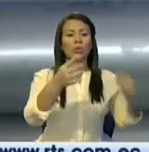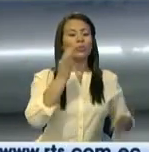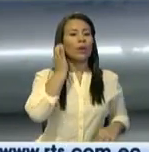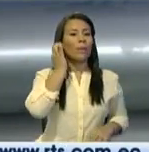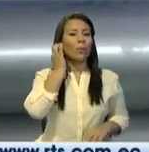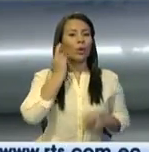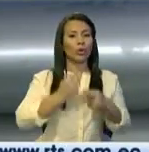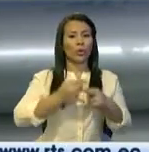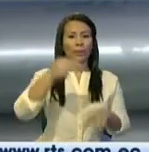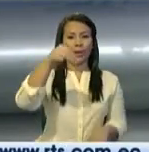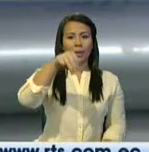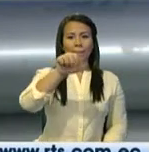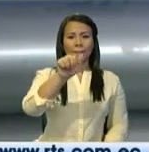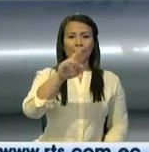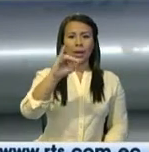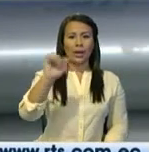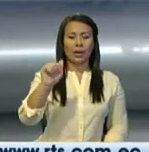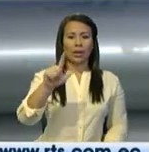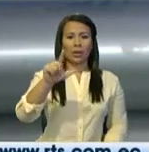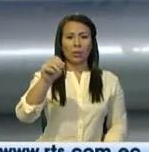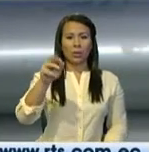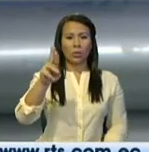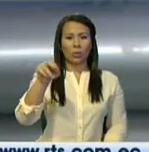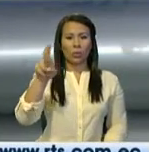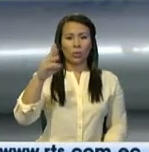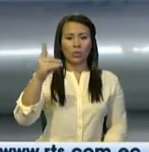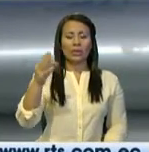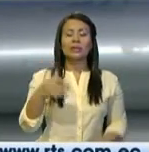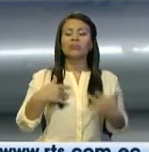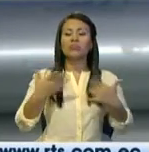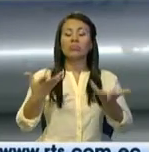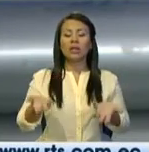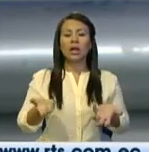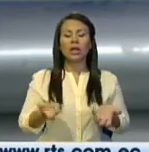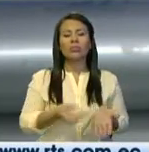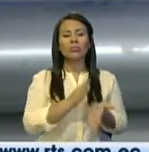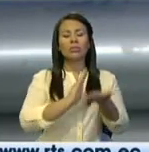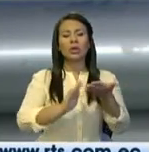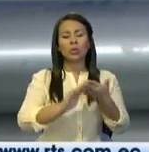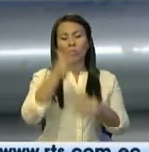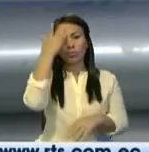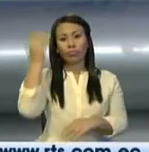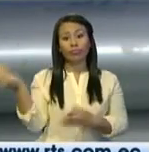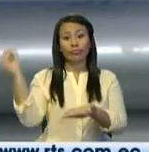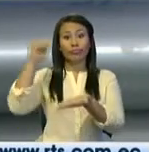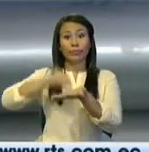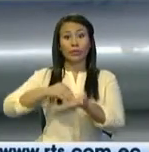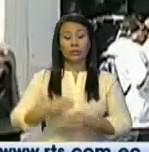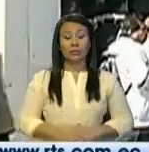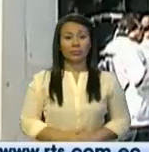calumnia. Además, exigió disculpas públicas mientras que la acusada se refirió a la querella en su contra.